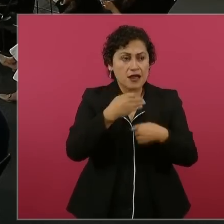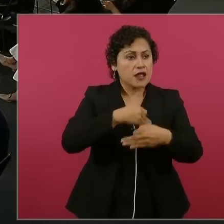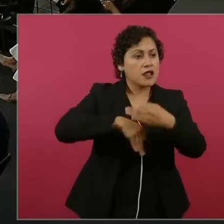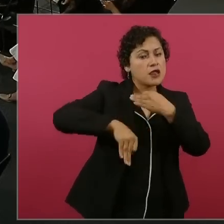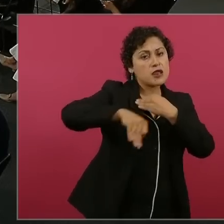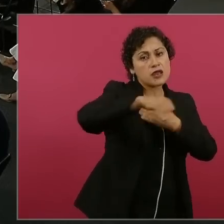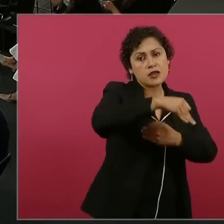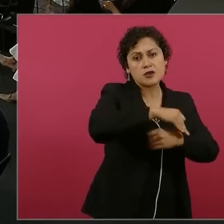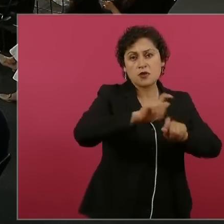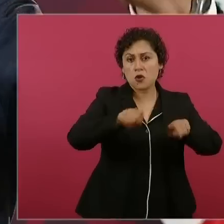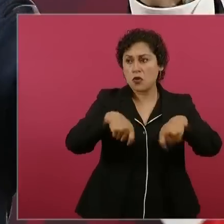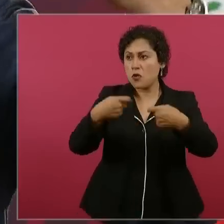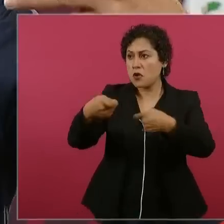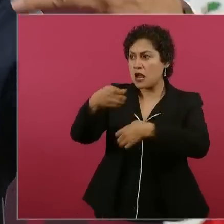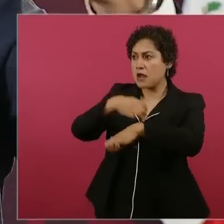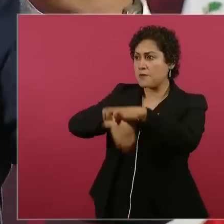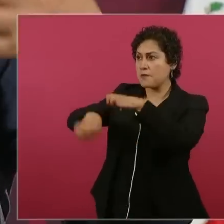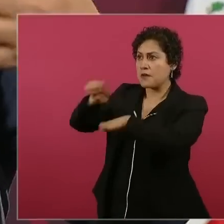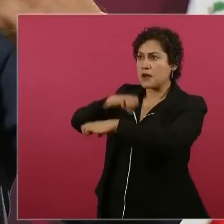Estamos